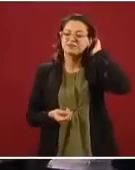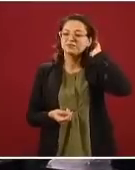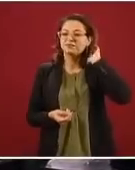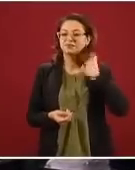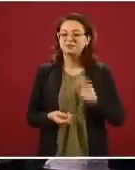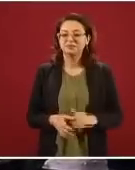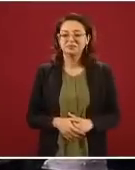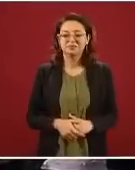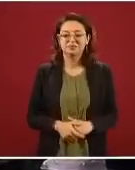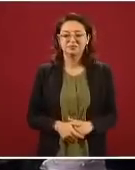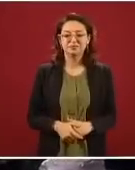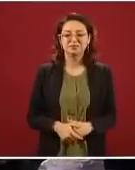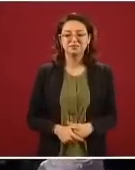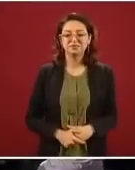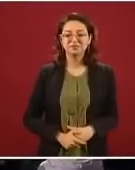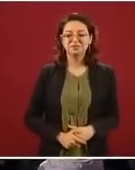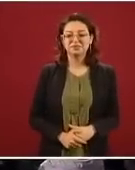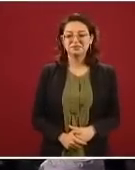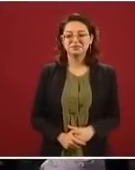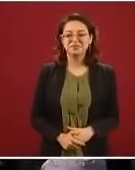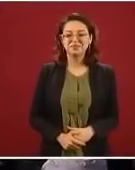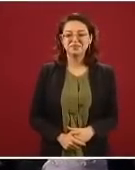¿Esto es para qué?